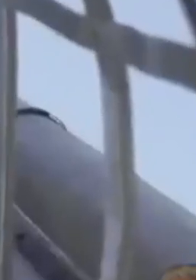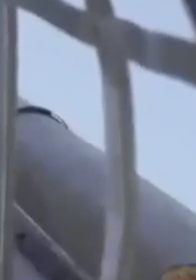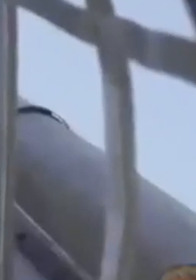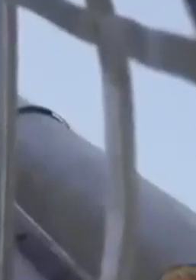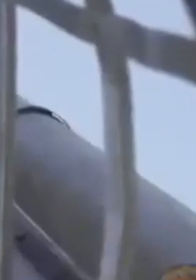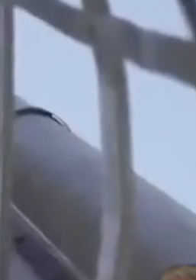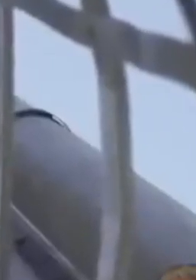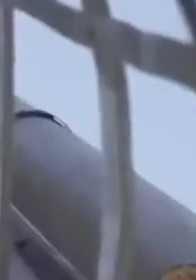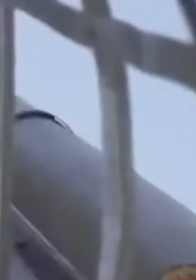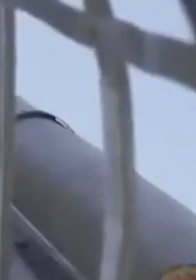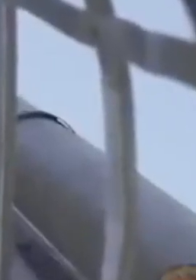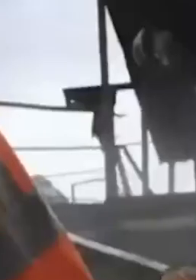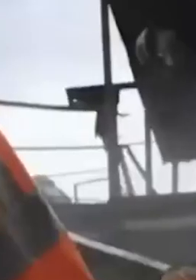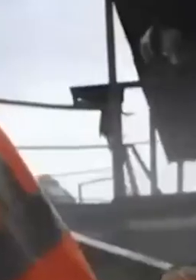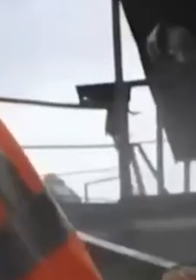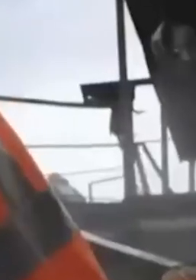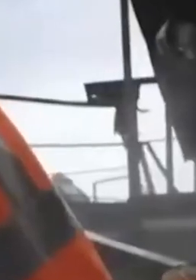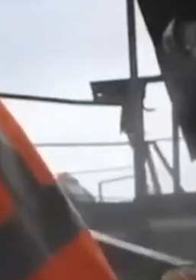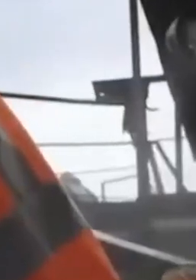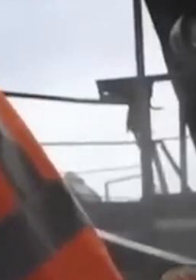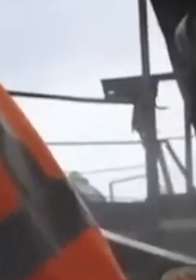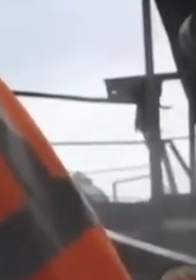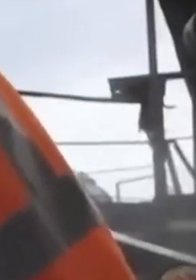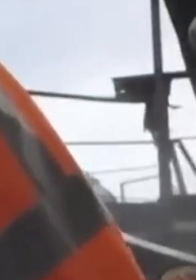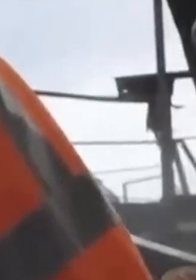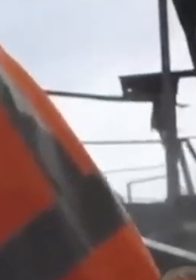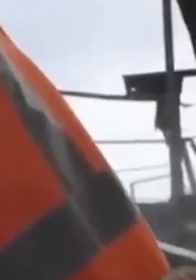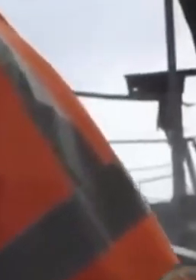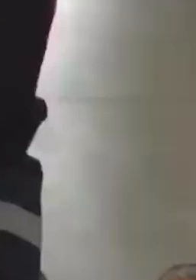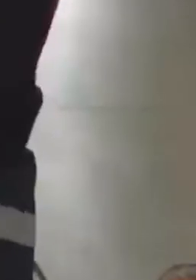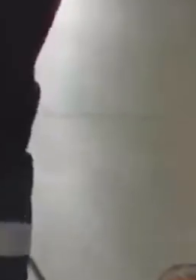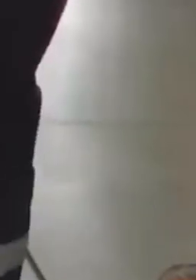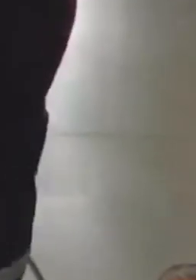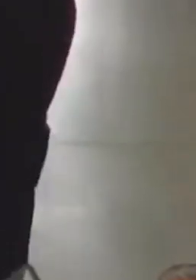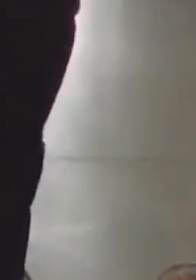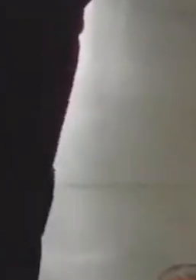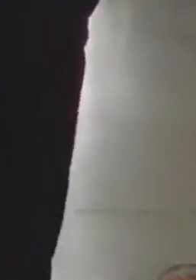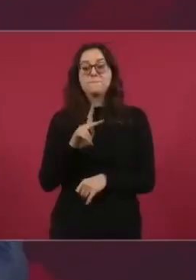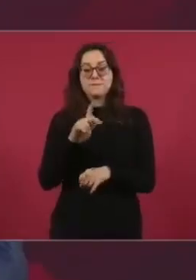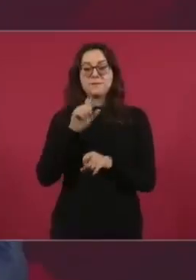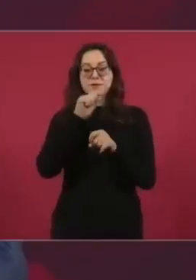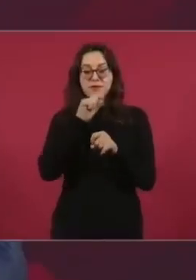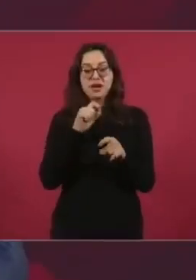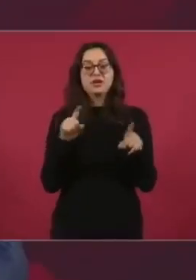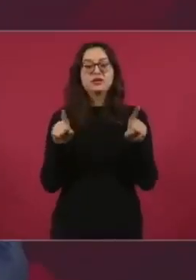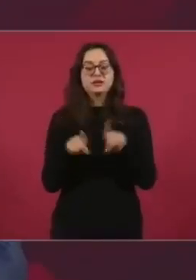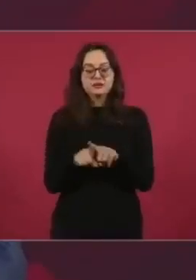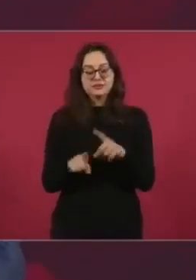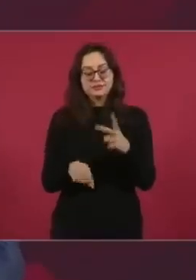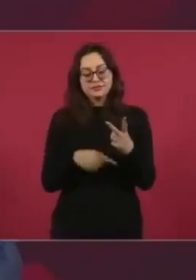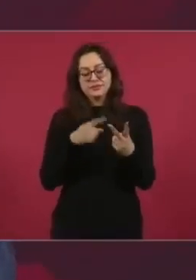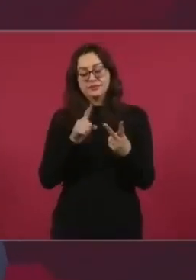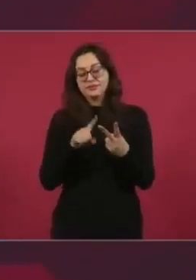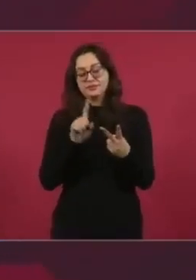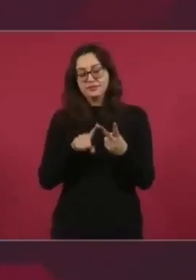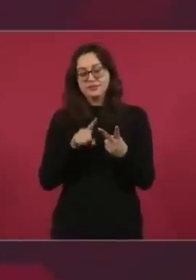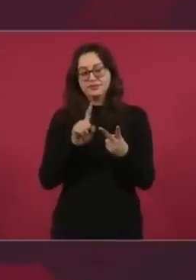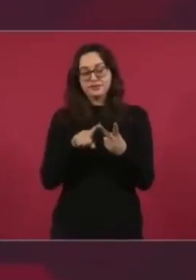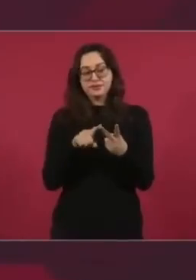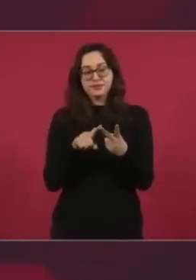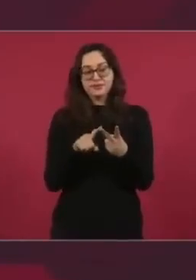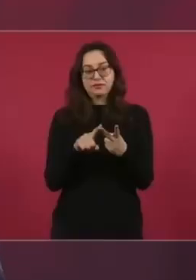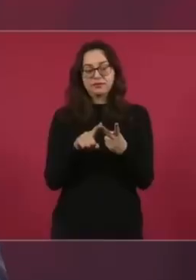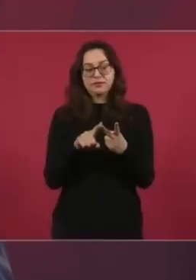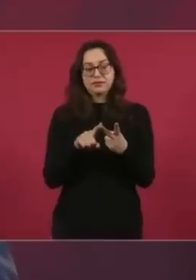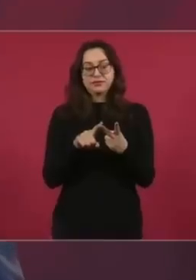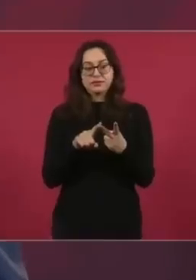93 centavos diarios. A 5 años de ocupar la silla presidencial, Andrés Manuel López Obrador señaló